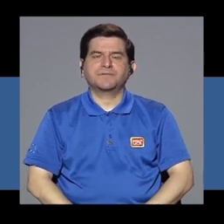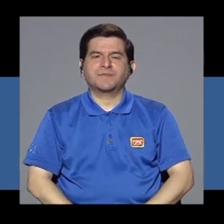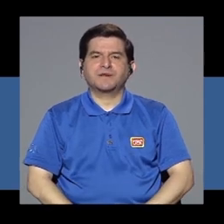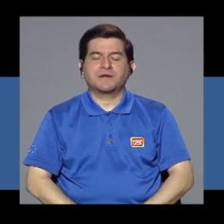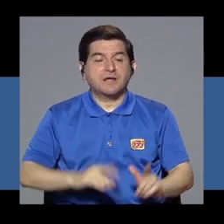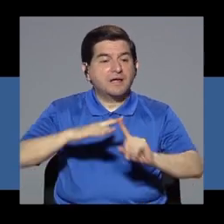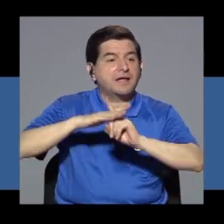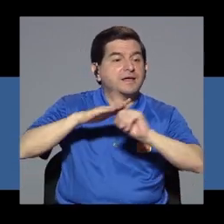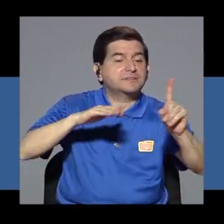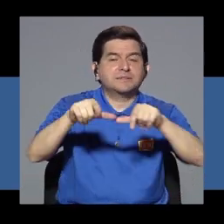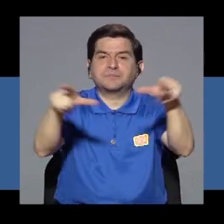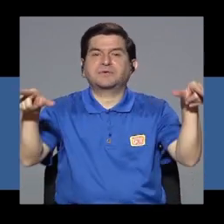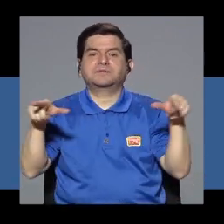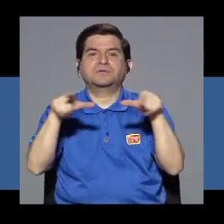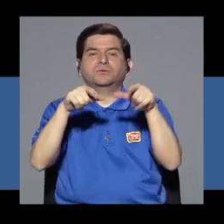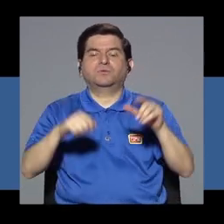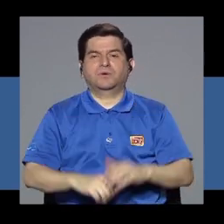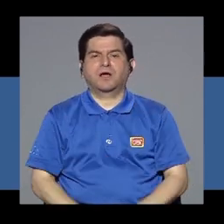Alejarse del lugar.